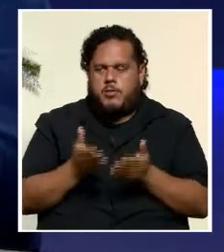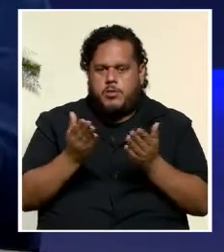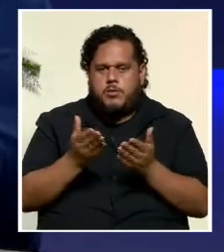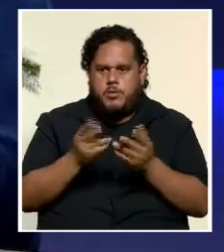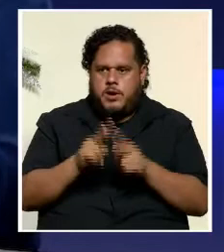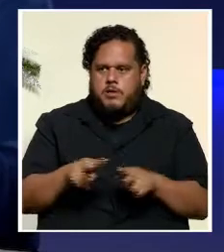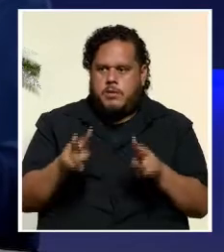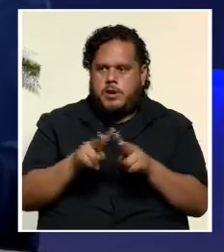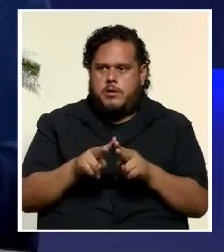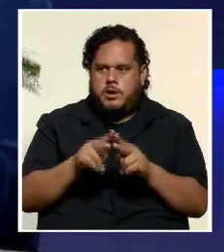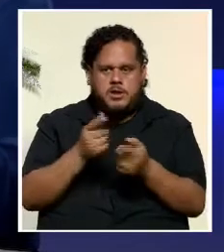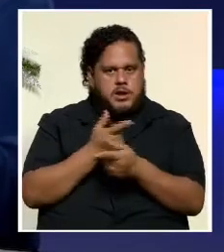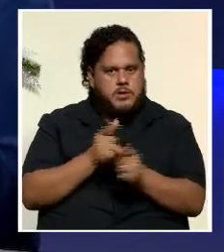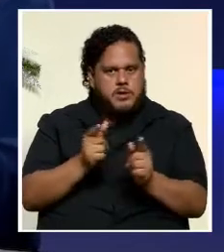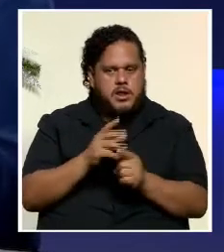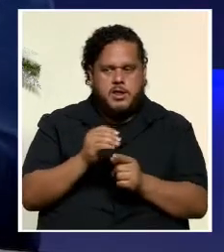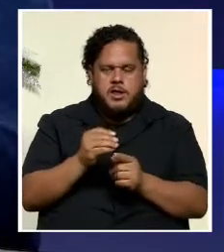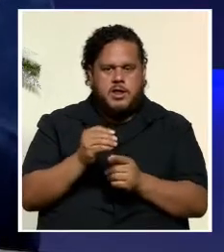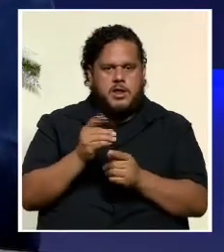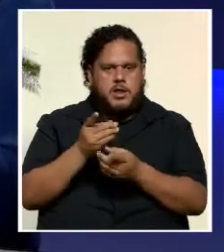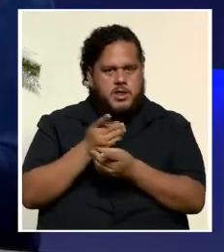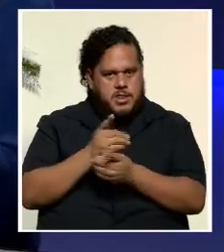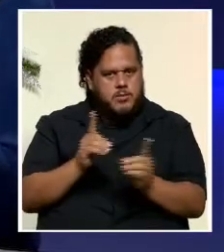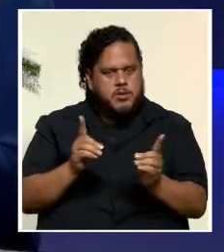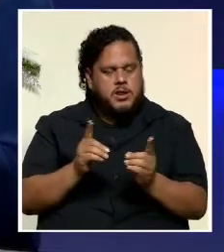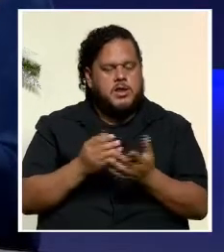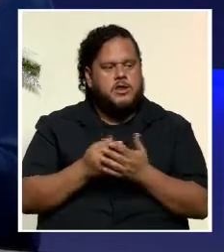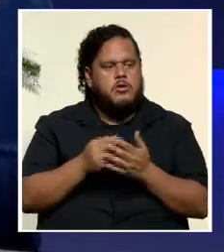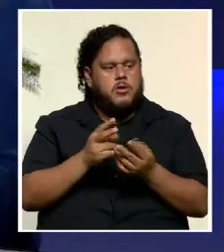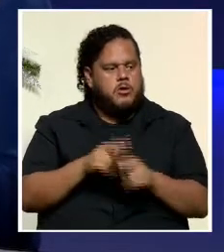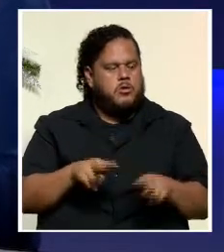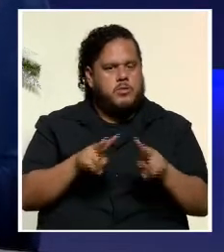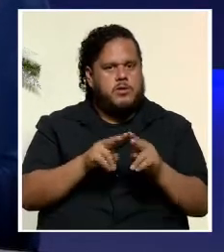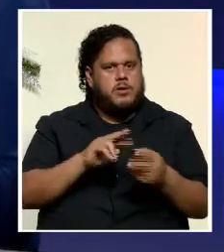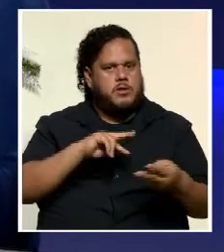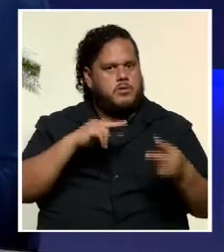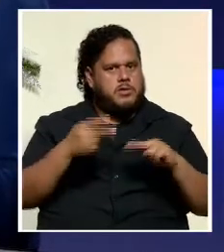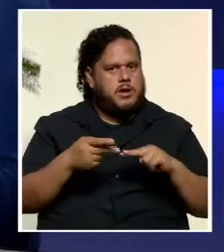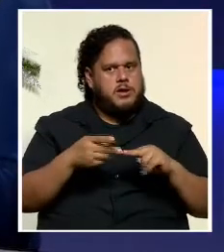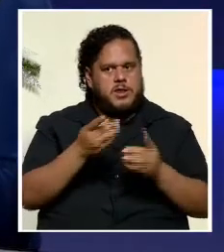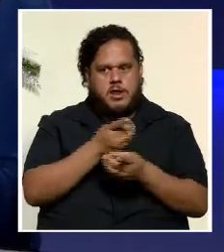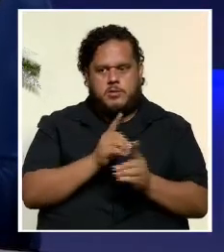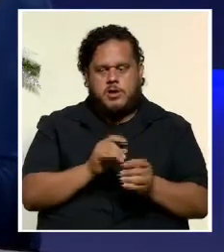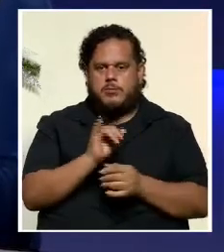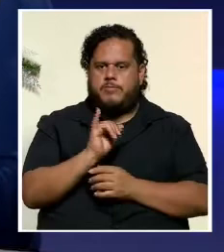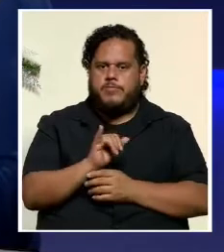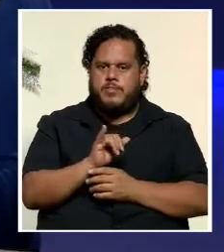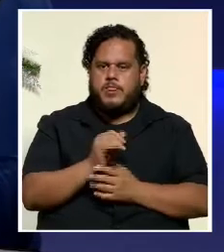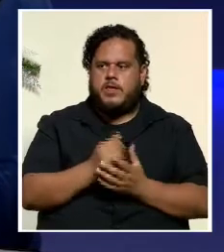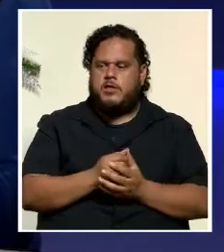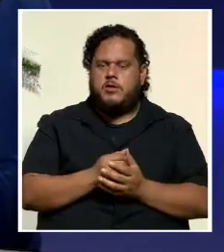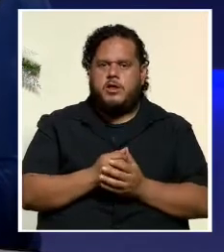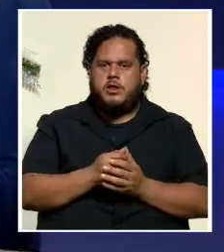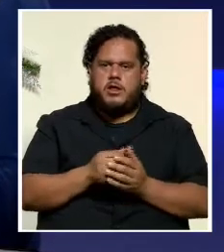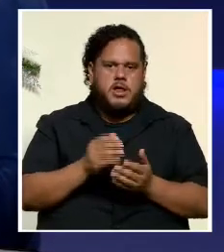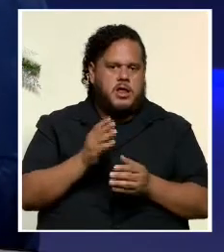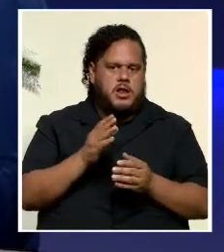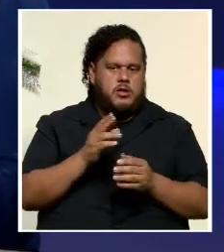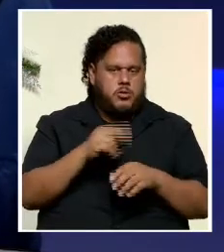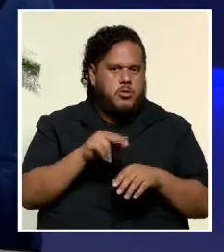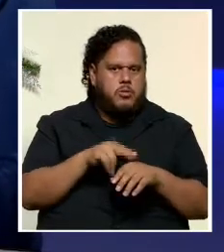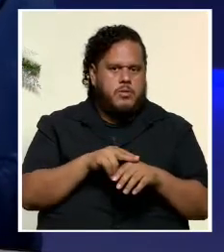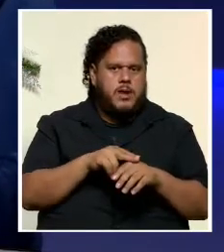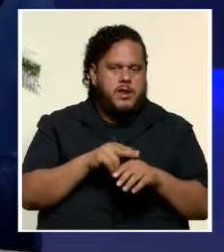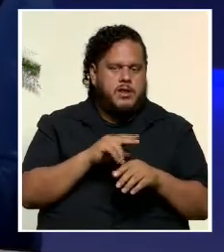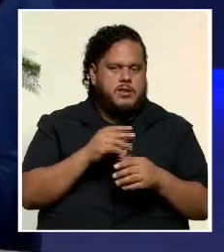libertad y democracia, sino los valores contrarios a la democracia. Y eso es ese es el común denominador que está